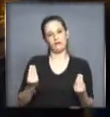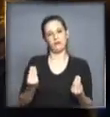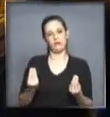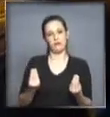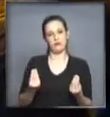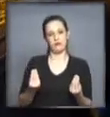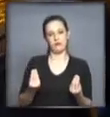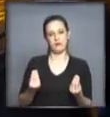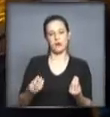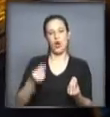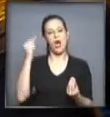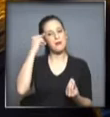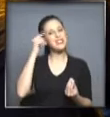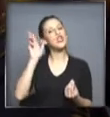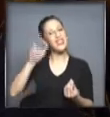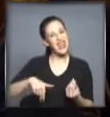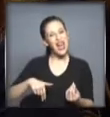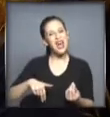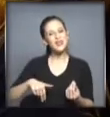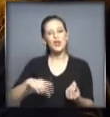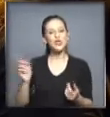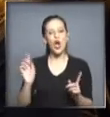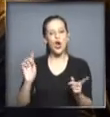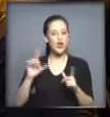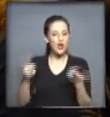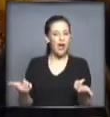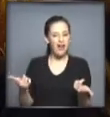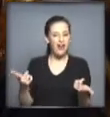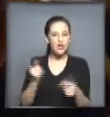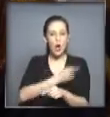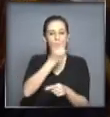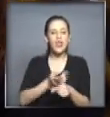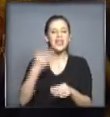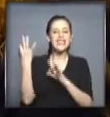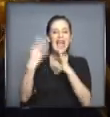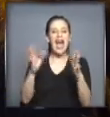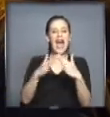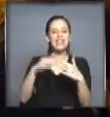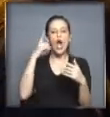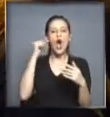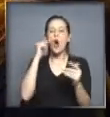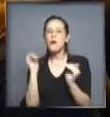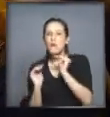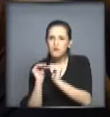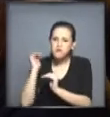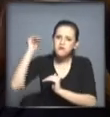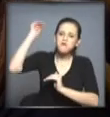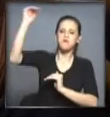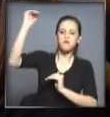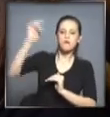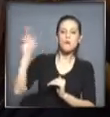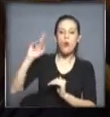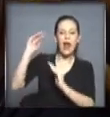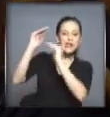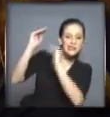yo creo que tiene razón porque, o sea, no puedes tampoco caer a tu casa con un chico mucho más grande que vos. Pero tiene que ver